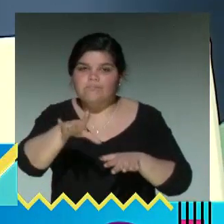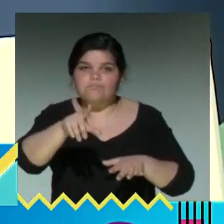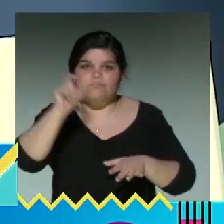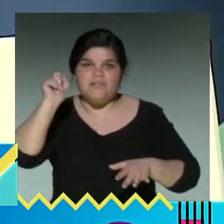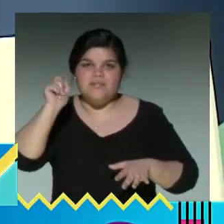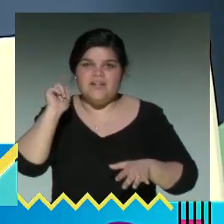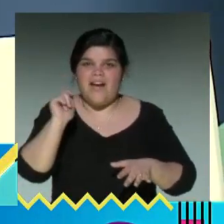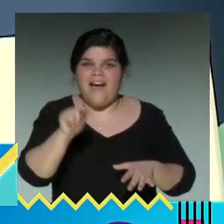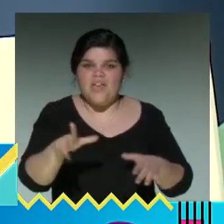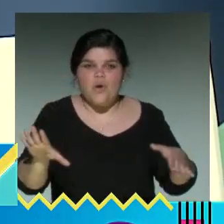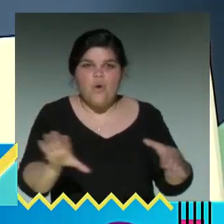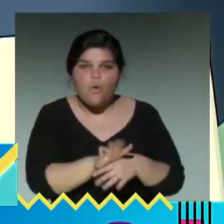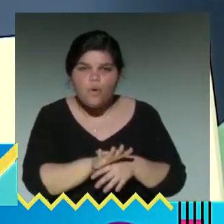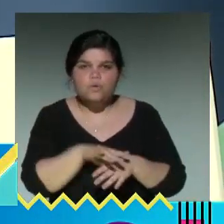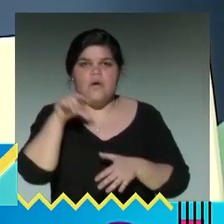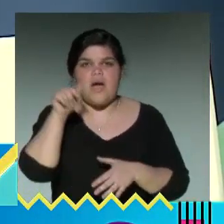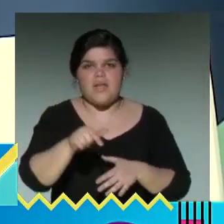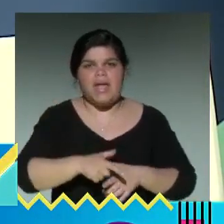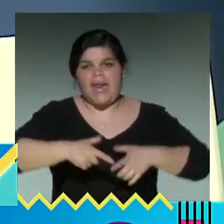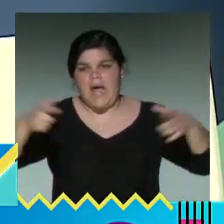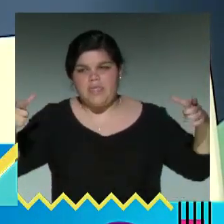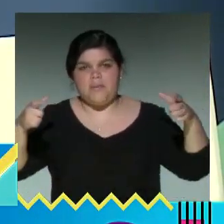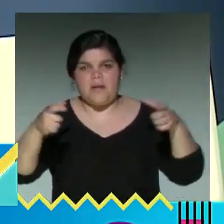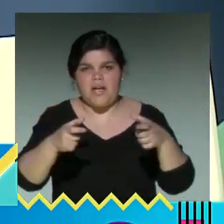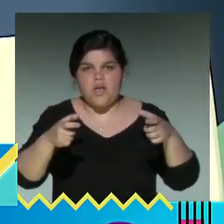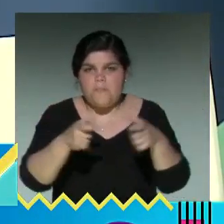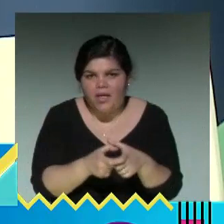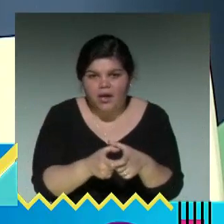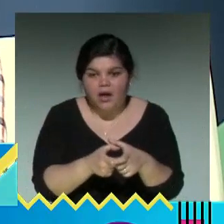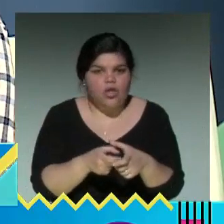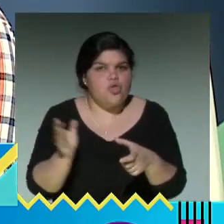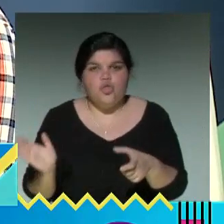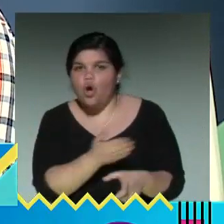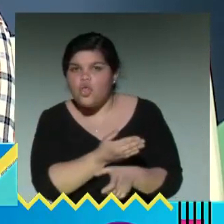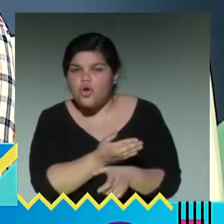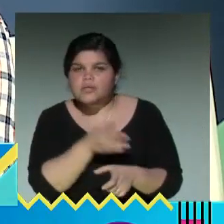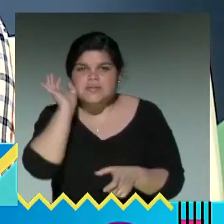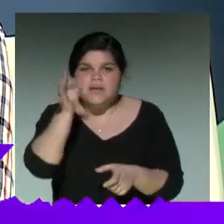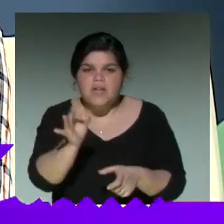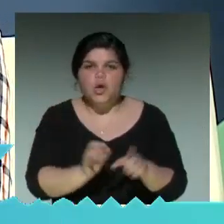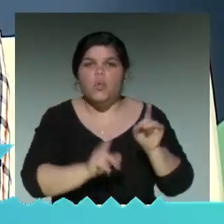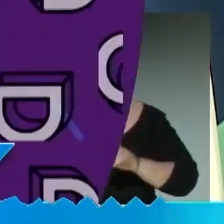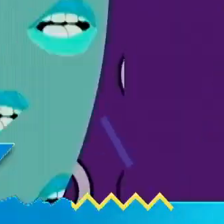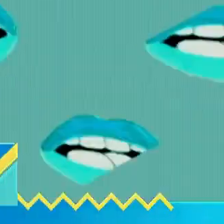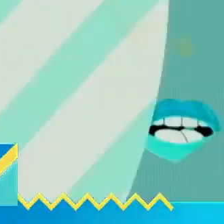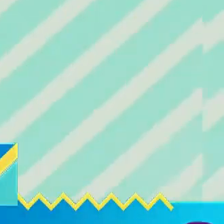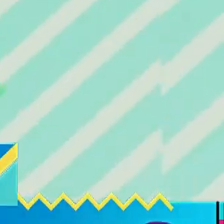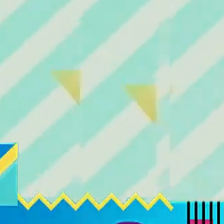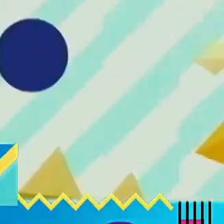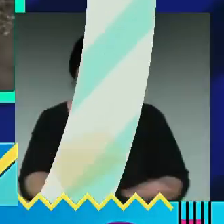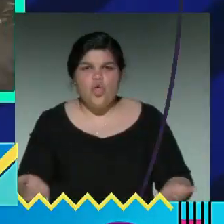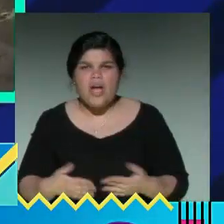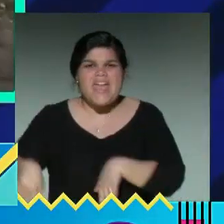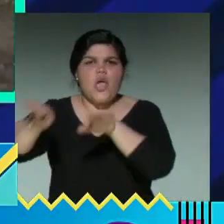de todo tipo, de todos segmentos, grandes, pequeños, medianos, y bueno, y no hacer un enlatado de la extensión, sino